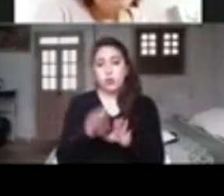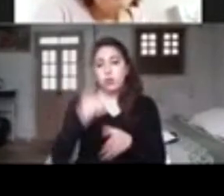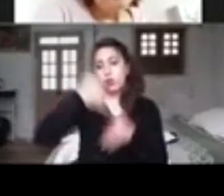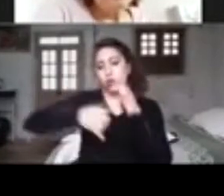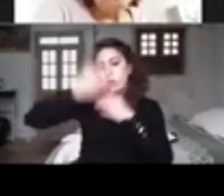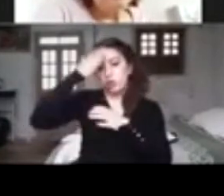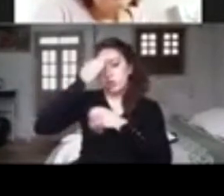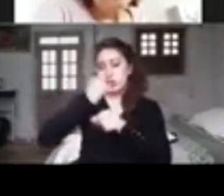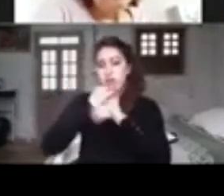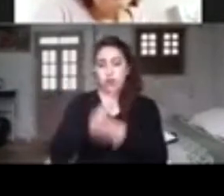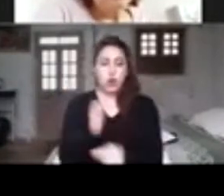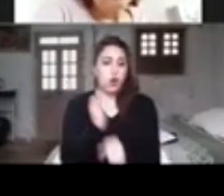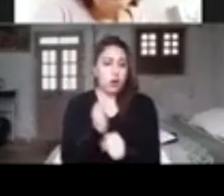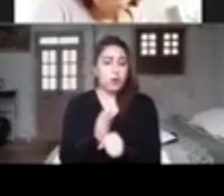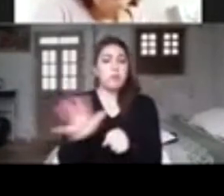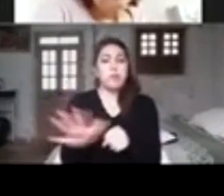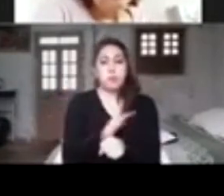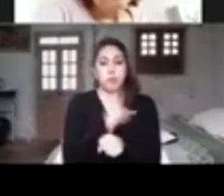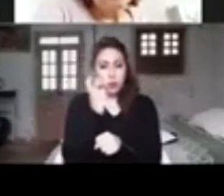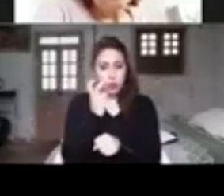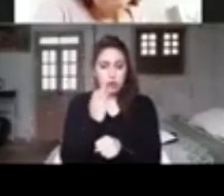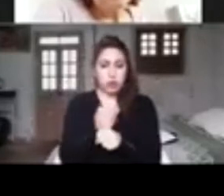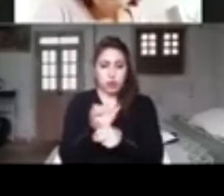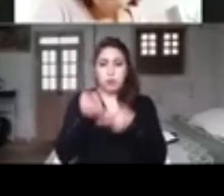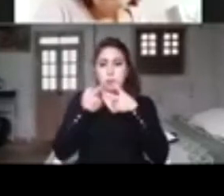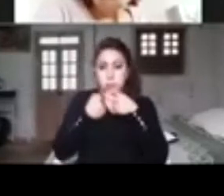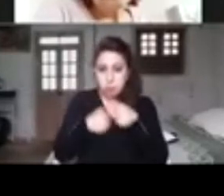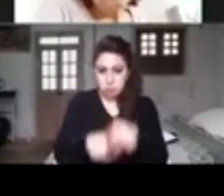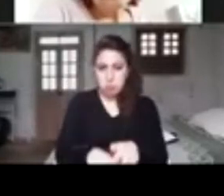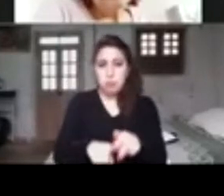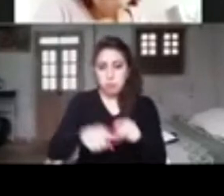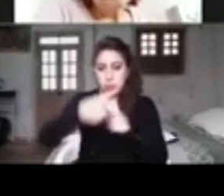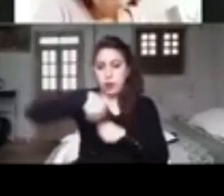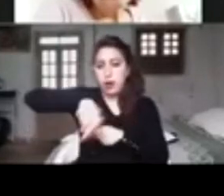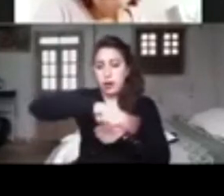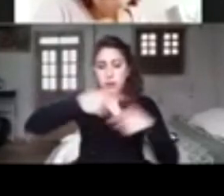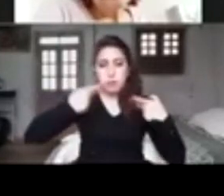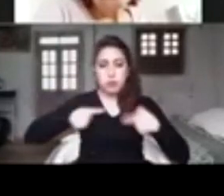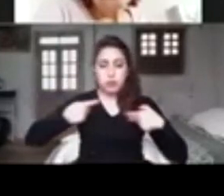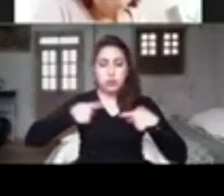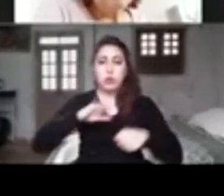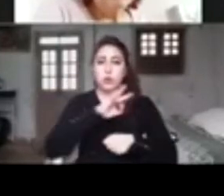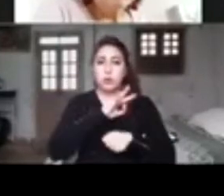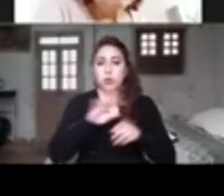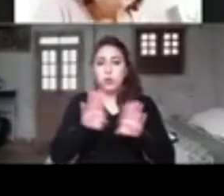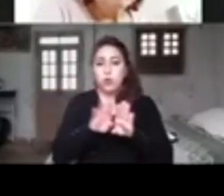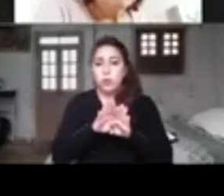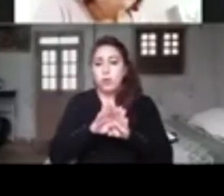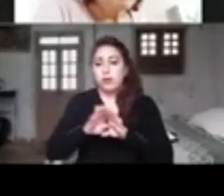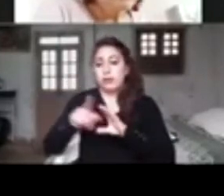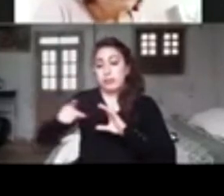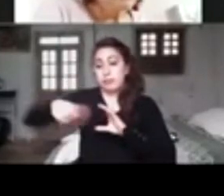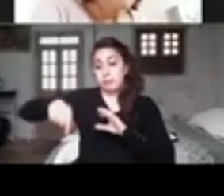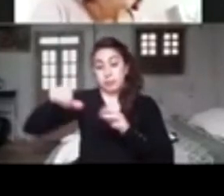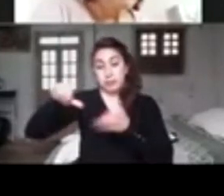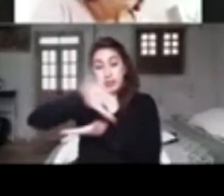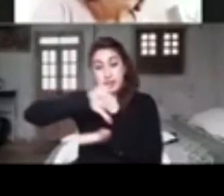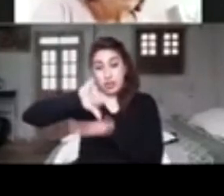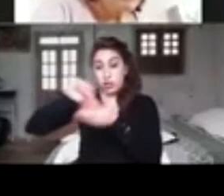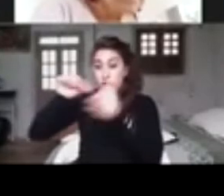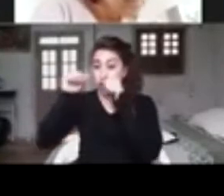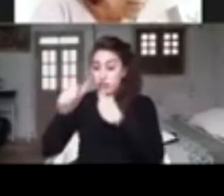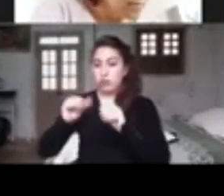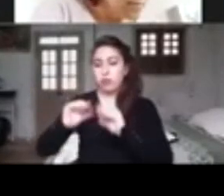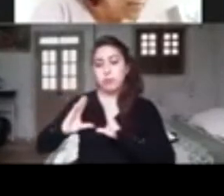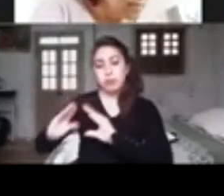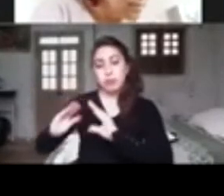haciendo, tratando de sensibilizar a la población, o más bien capacitando a nuestros módulos para sensibilizar a la